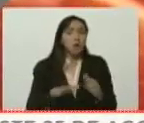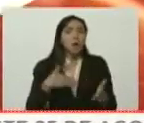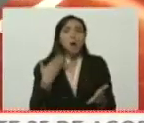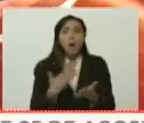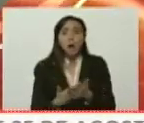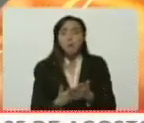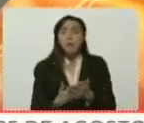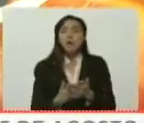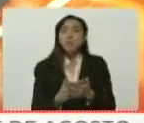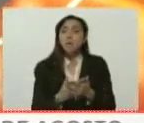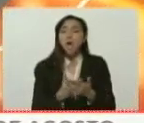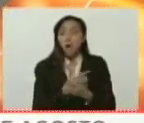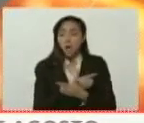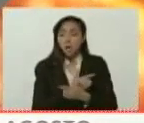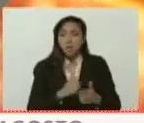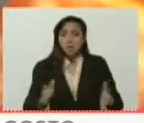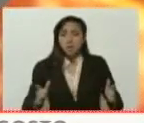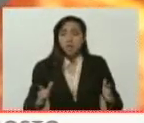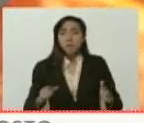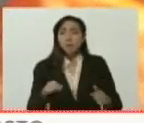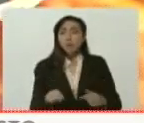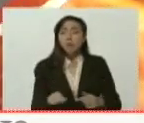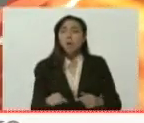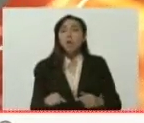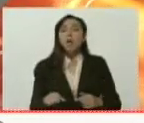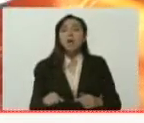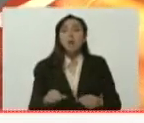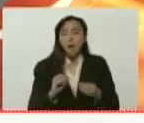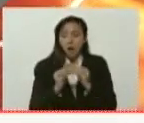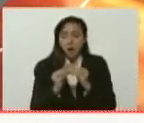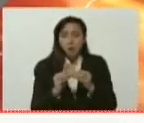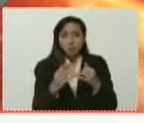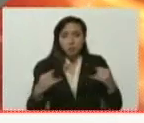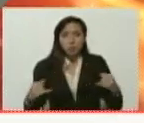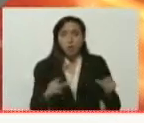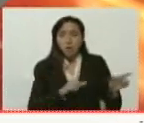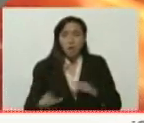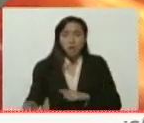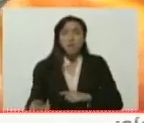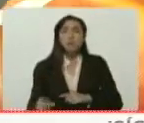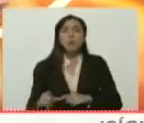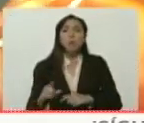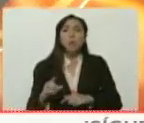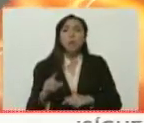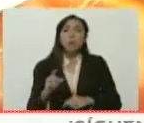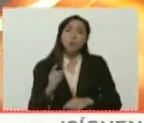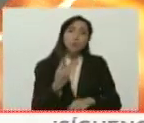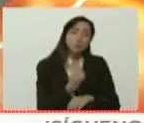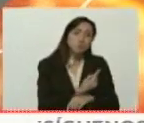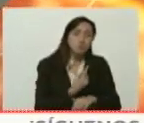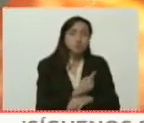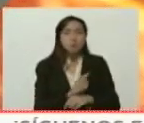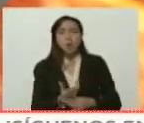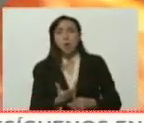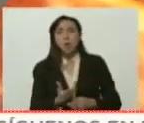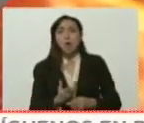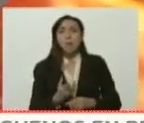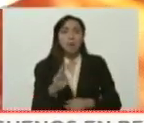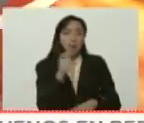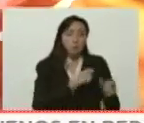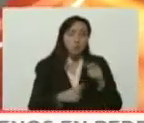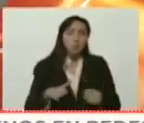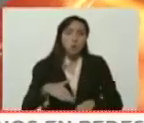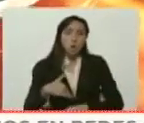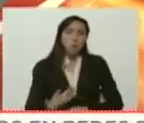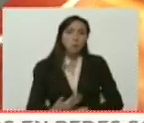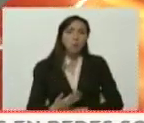vez que esté restablecido el servicio, para el remanente lo vamos a tener por una hora más, de manera tal de que nuestro pueblo tenga